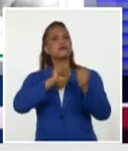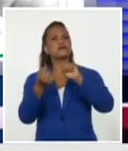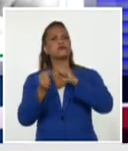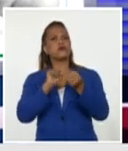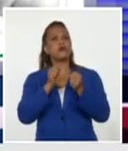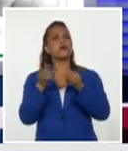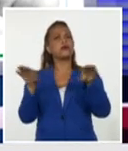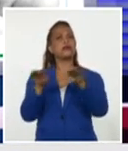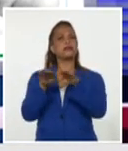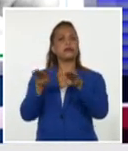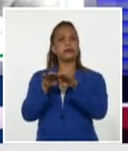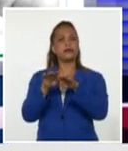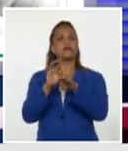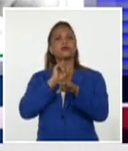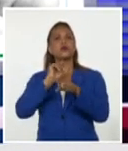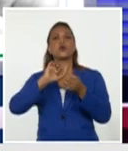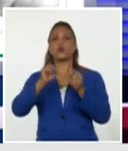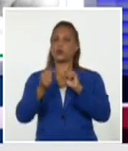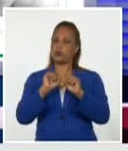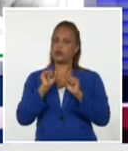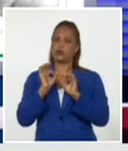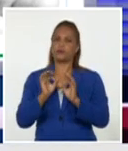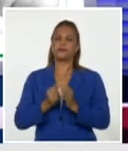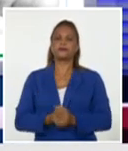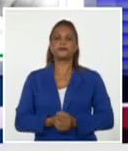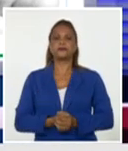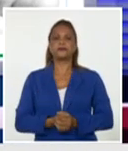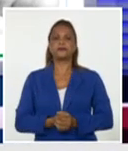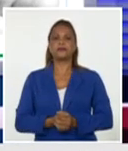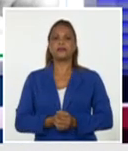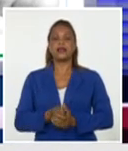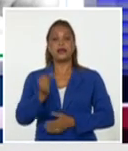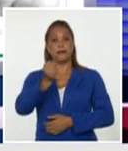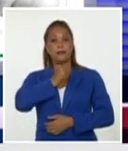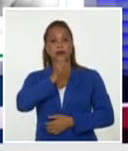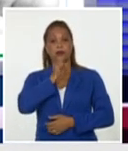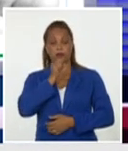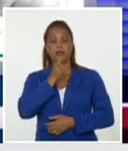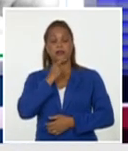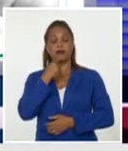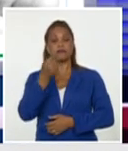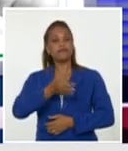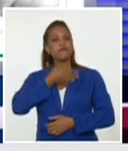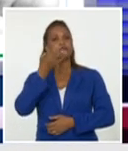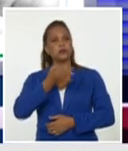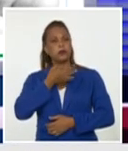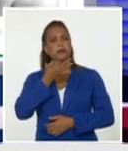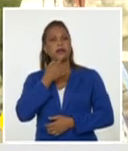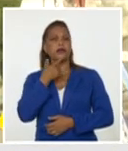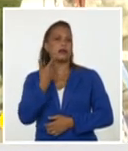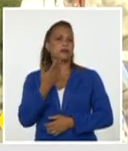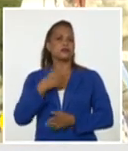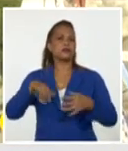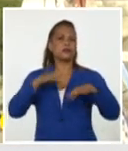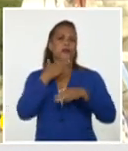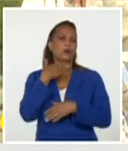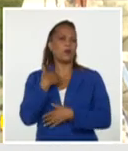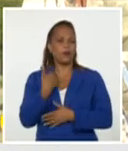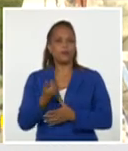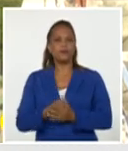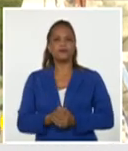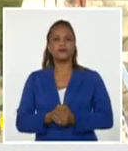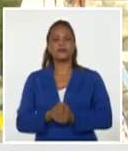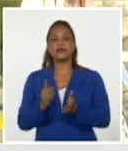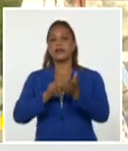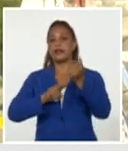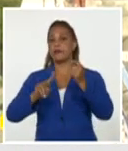sanitaria en el control del virus SARS-CoV-2. La periodista Natasha Díaz Bardón nos actualiza sobre el tema. La provincia